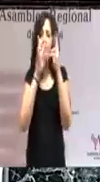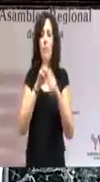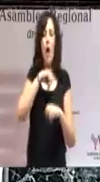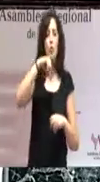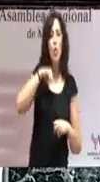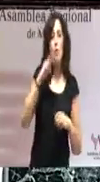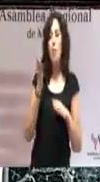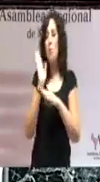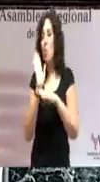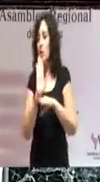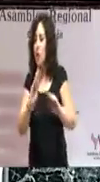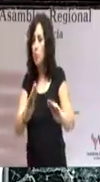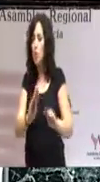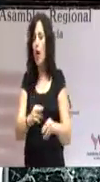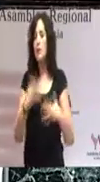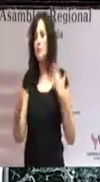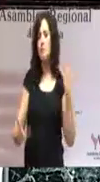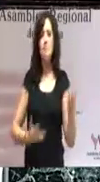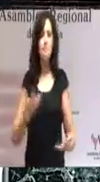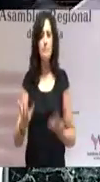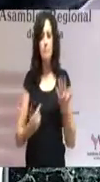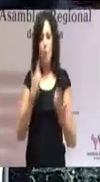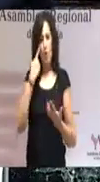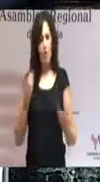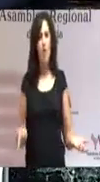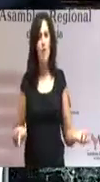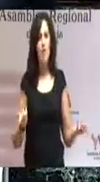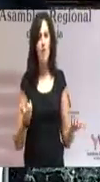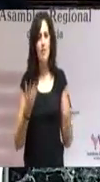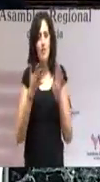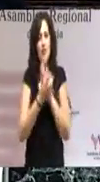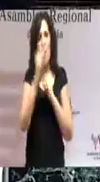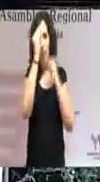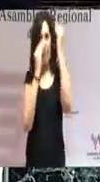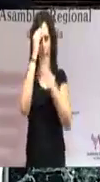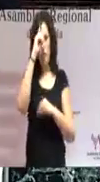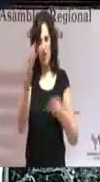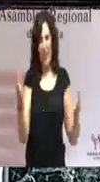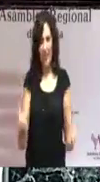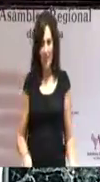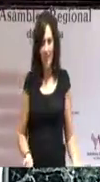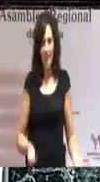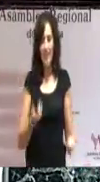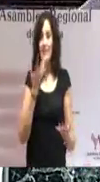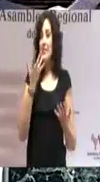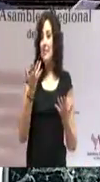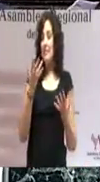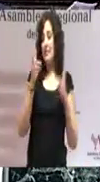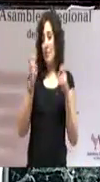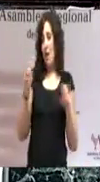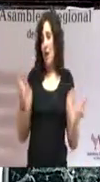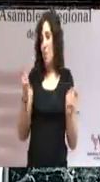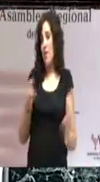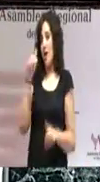sus propuestas. Oiga, es que claro, uno no sabe qué pensar. Hemos superado una campaña